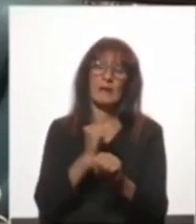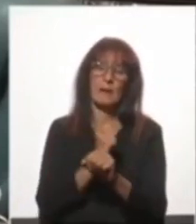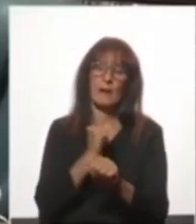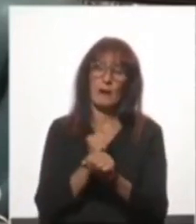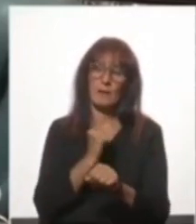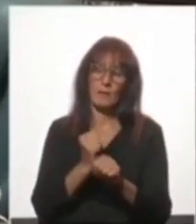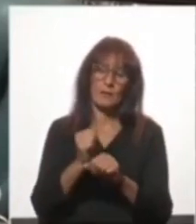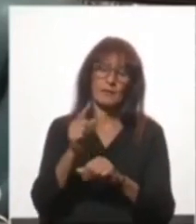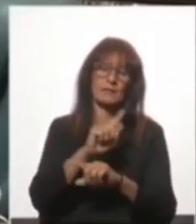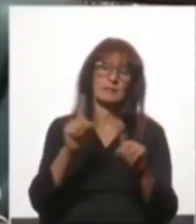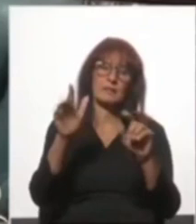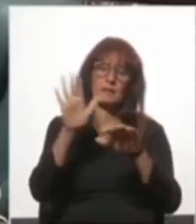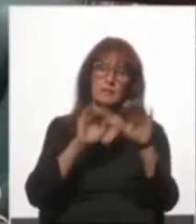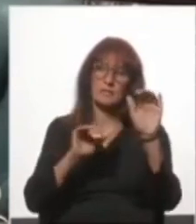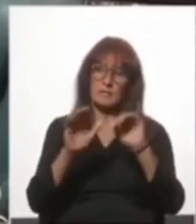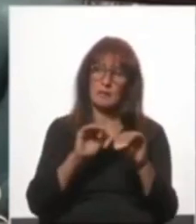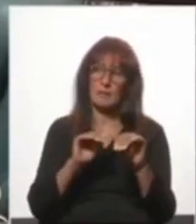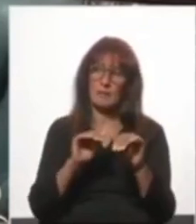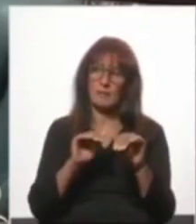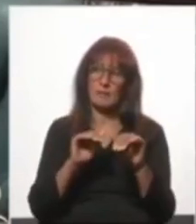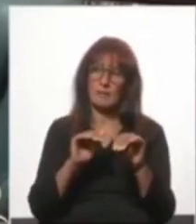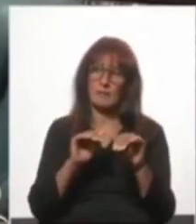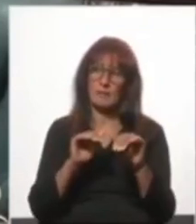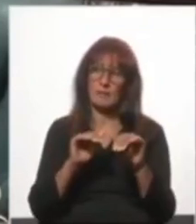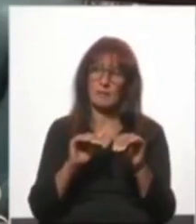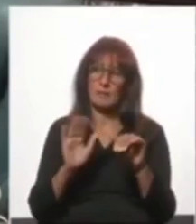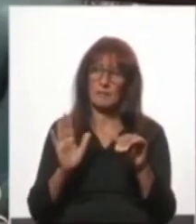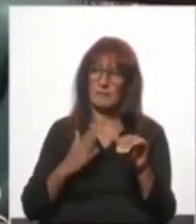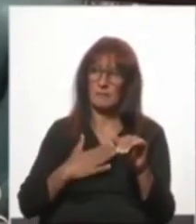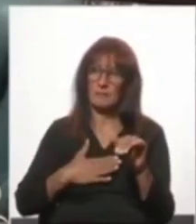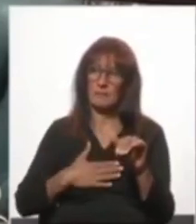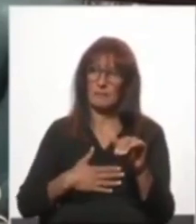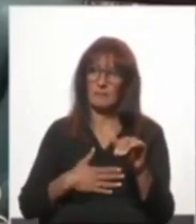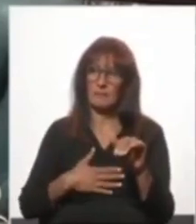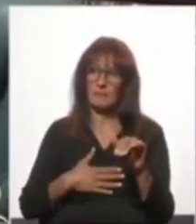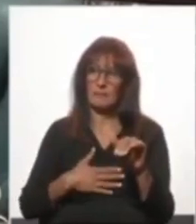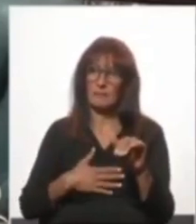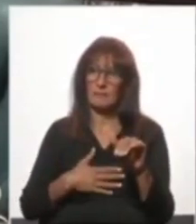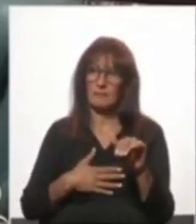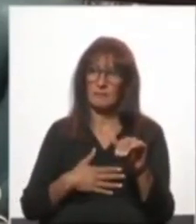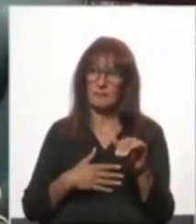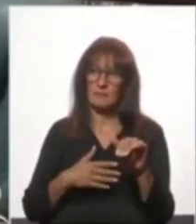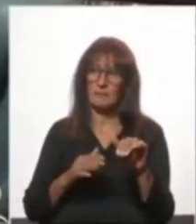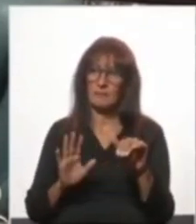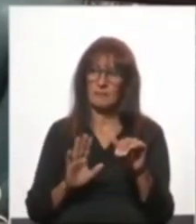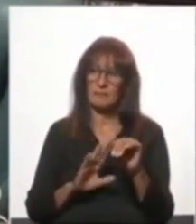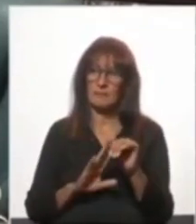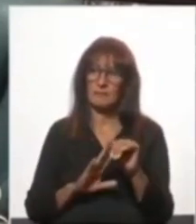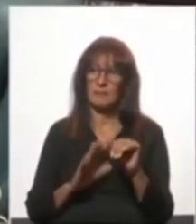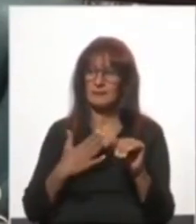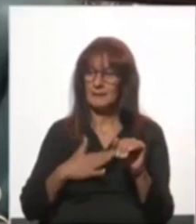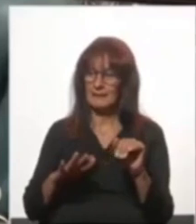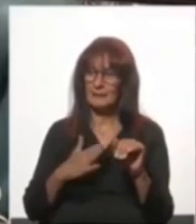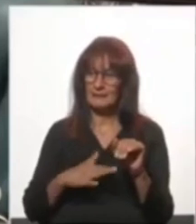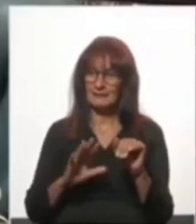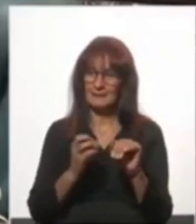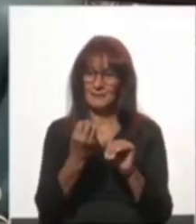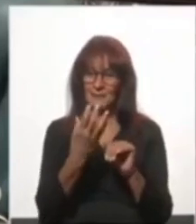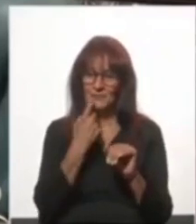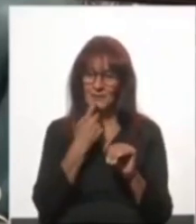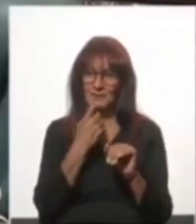trabajadores, de convocar... No preciso prórroga, tranquilo. No, hasta que no haya luces ahí, tranquila, tranquila.